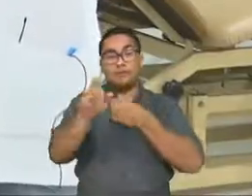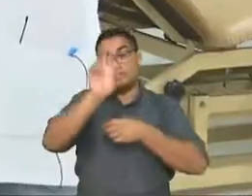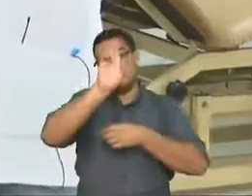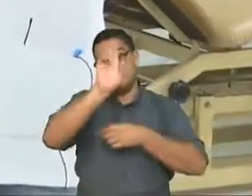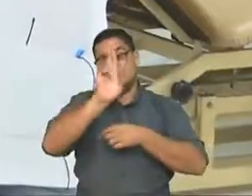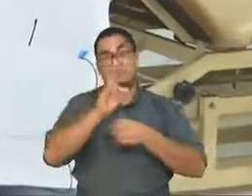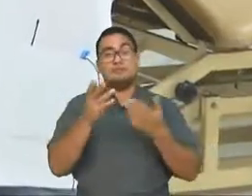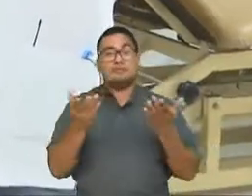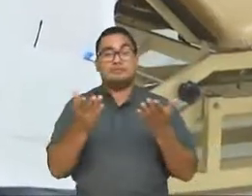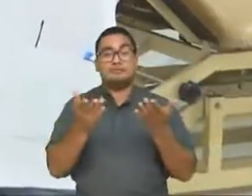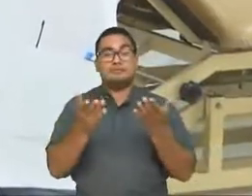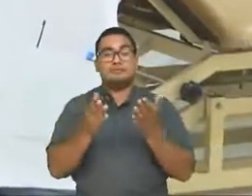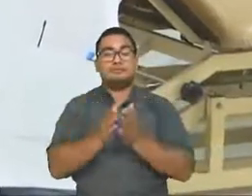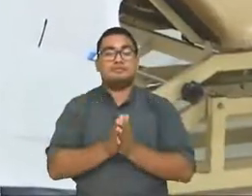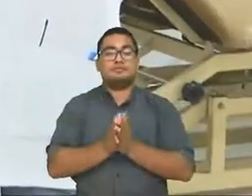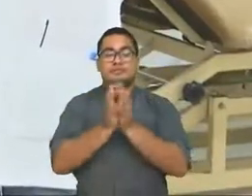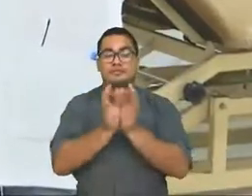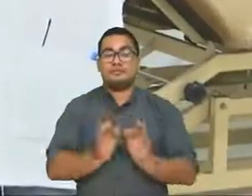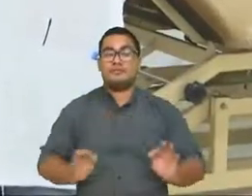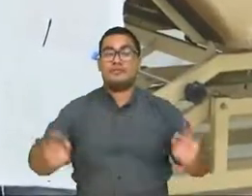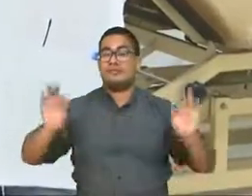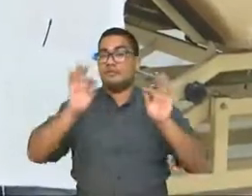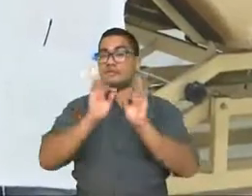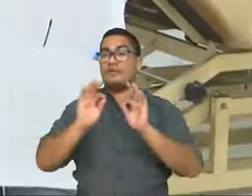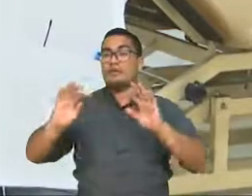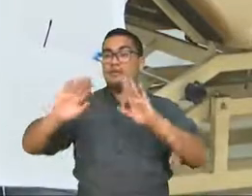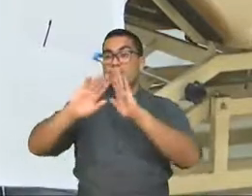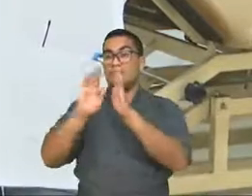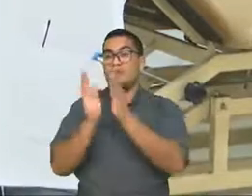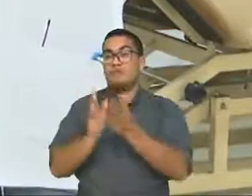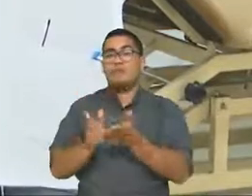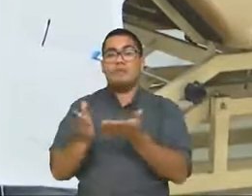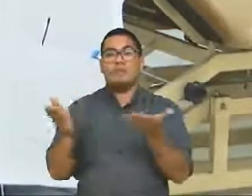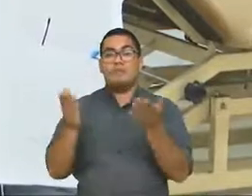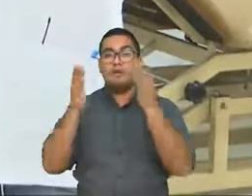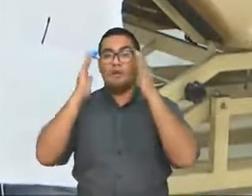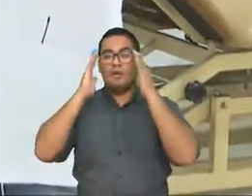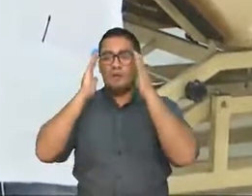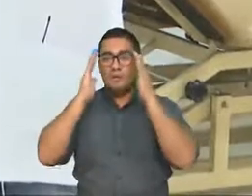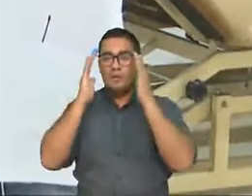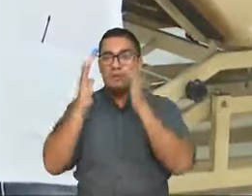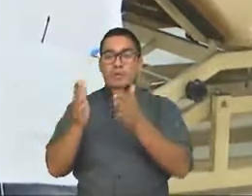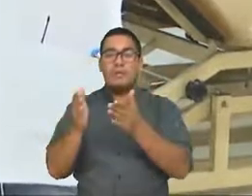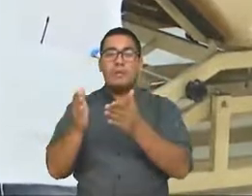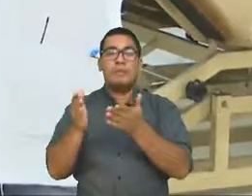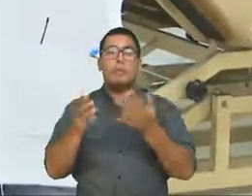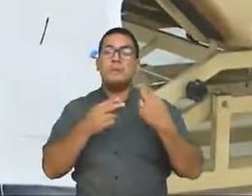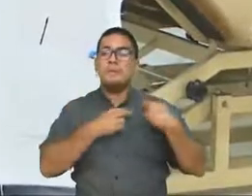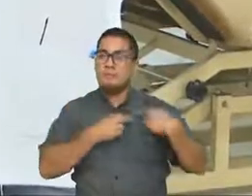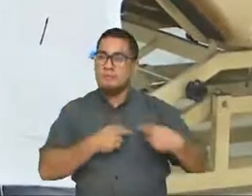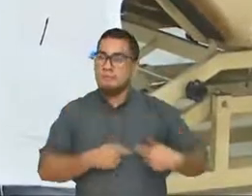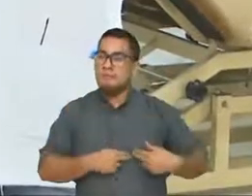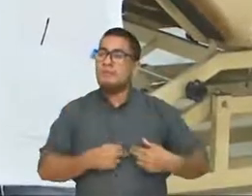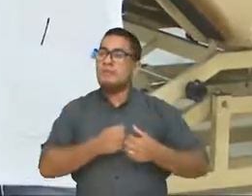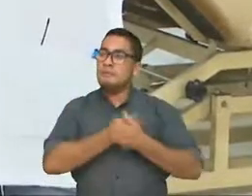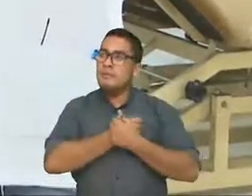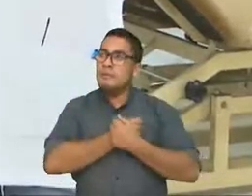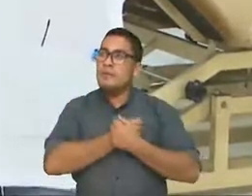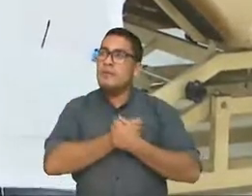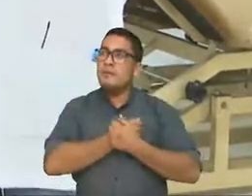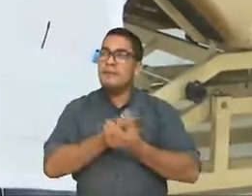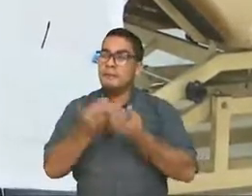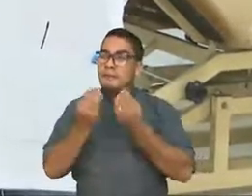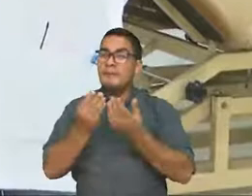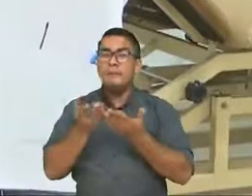Es importante también, compañera, esa atención que ustedes dan humanística, tiene que involucrar a la